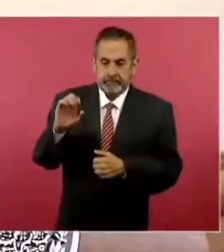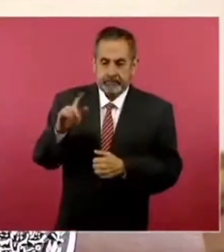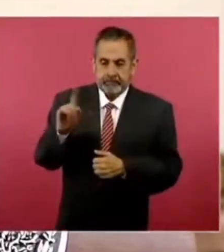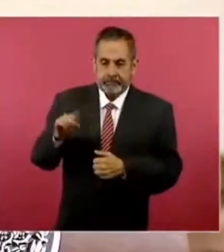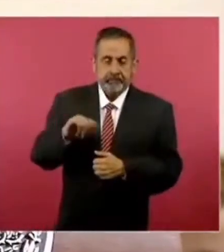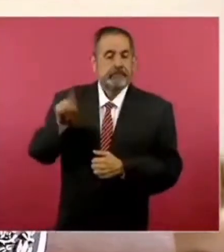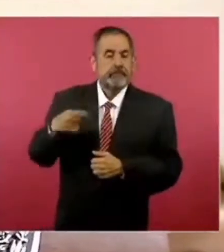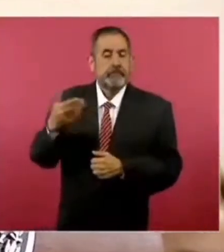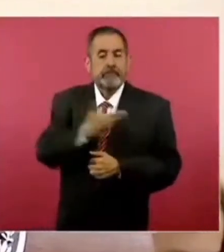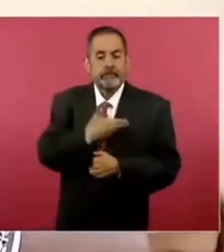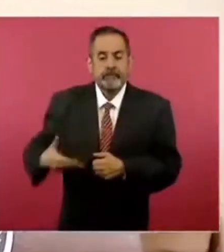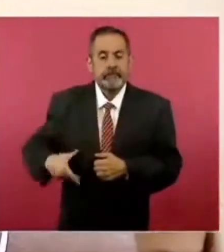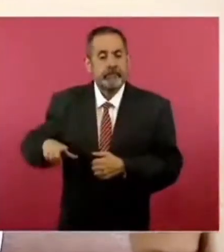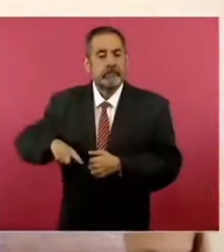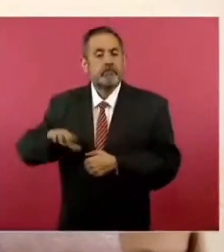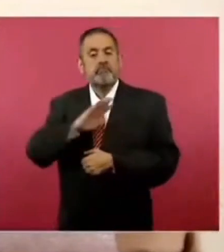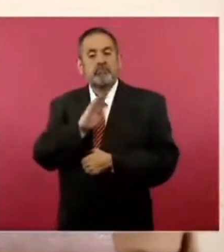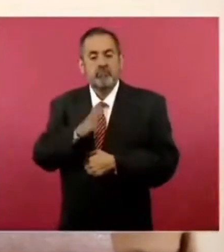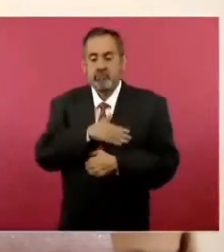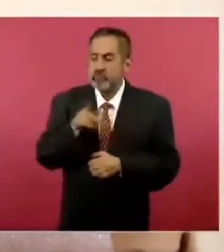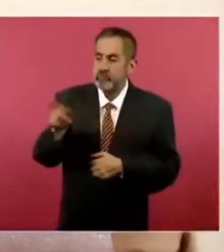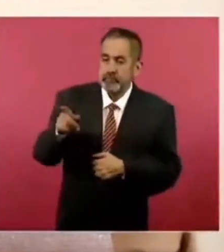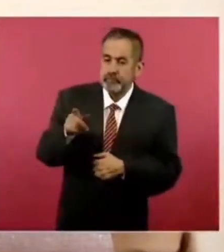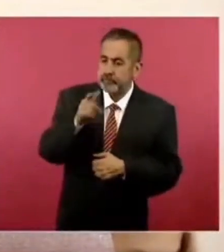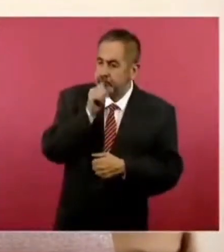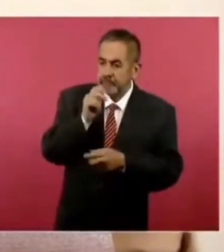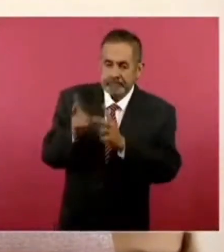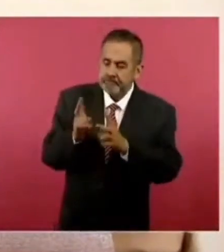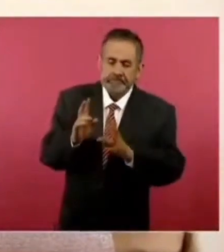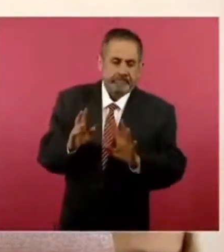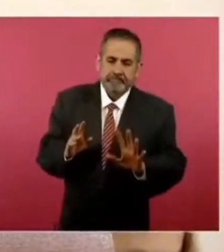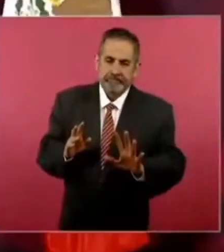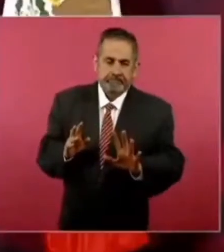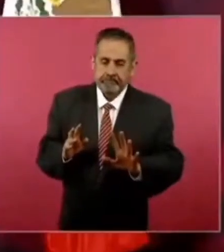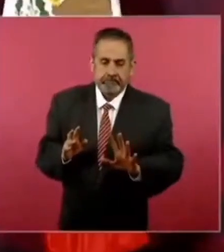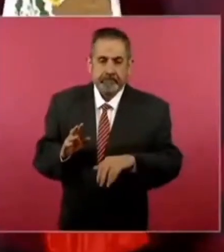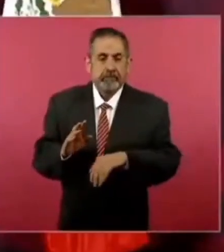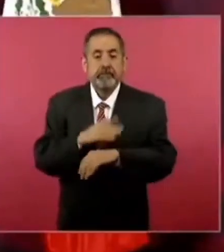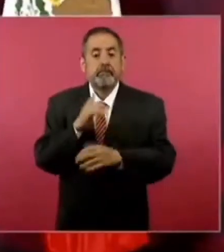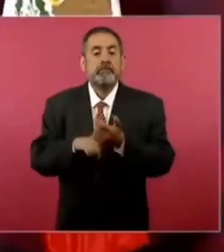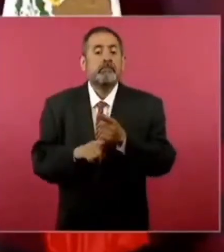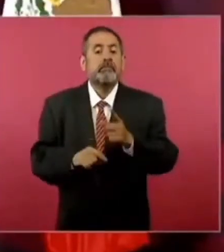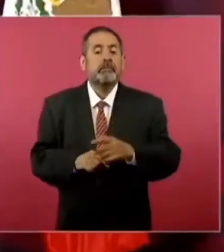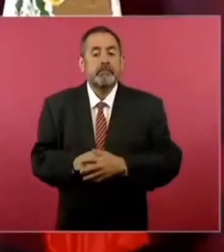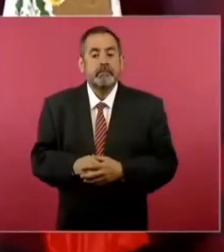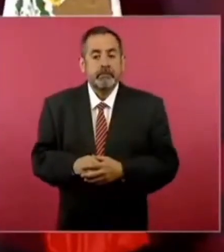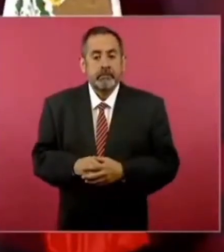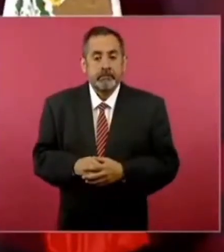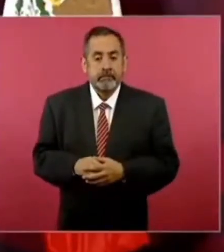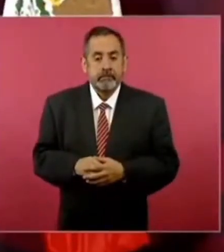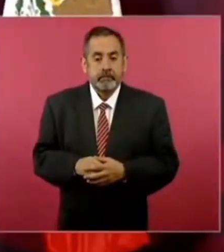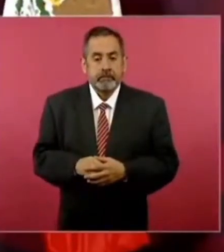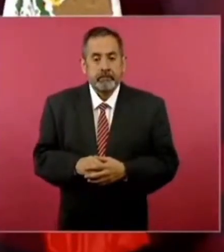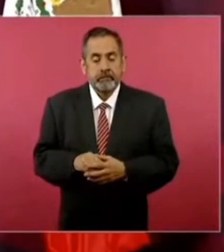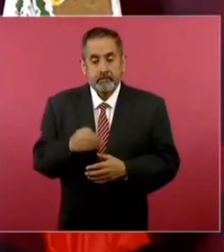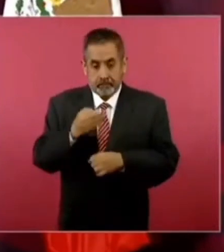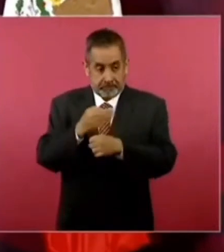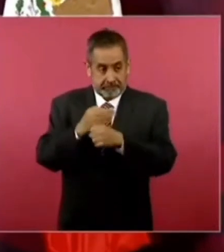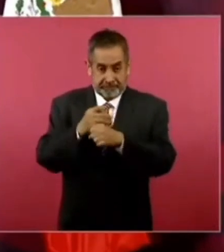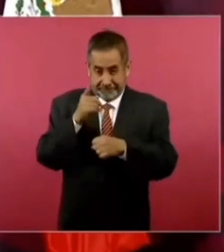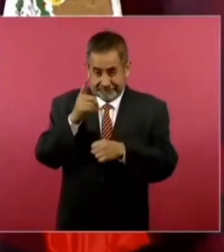del gobierno español, porque de acuerdo a los resultados hay un